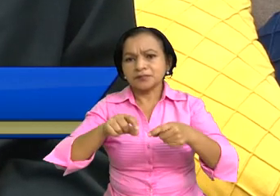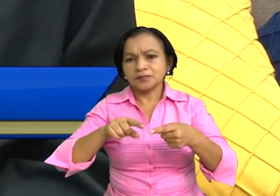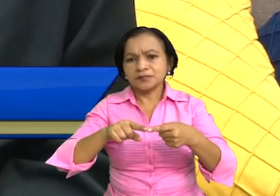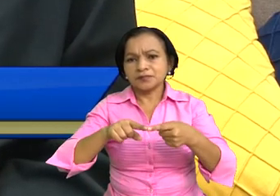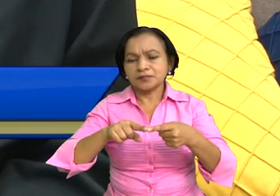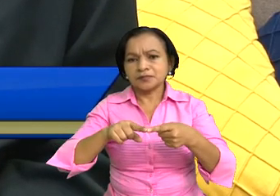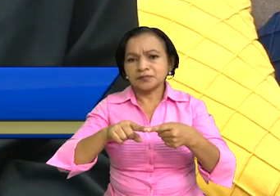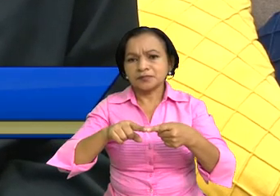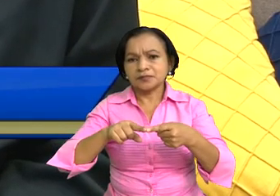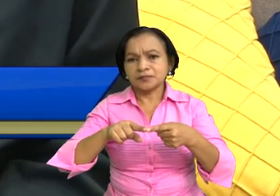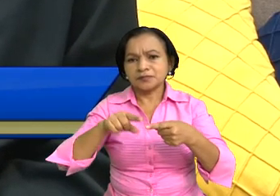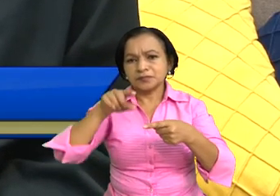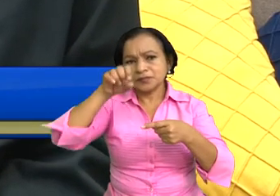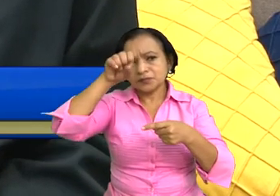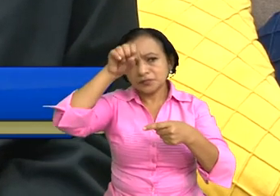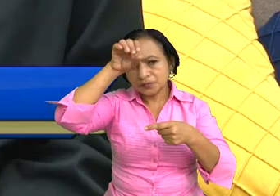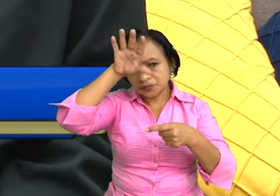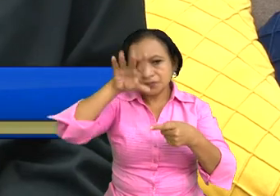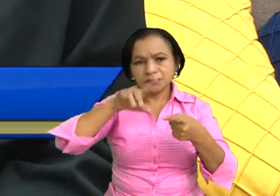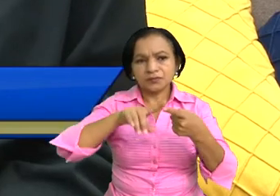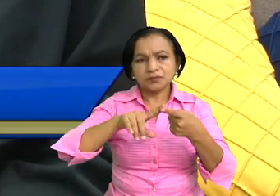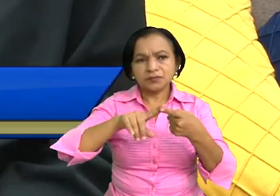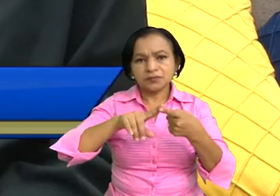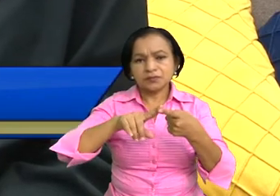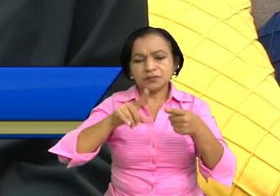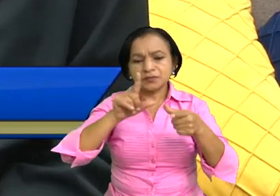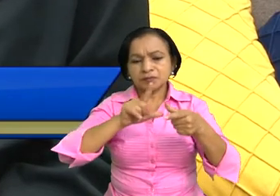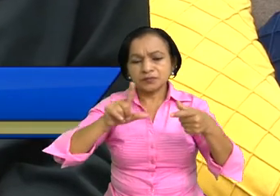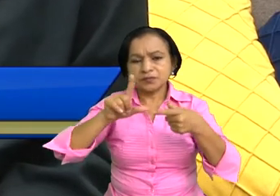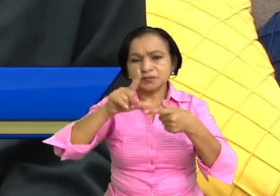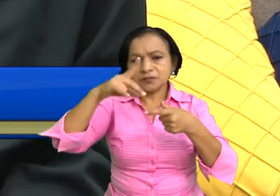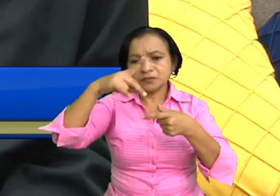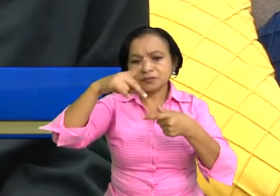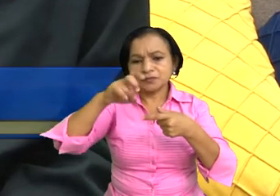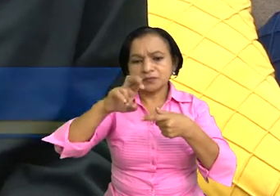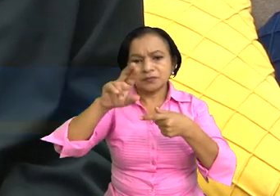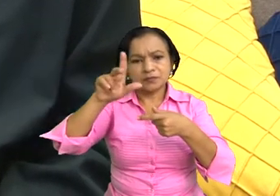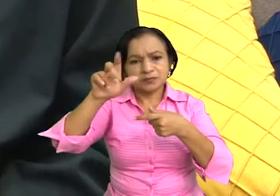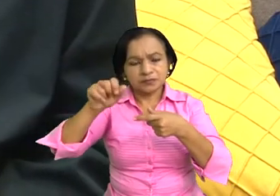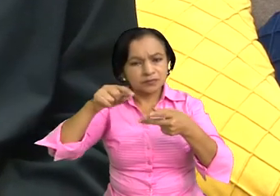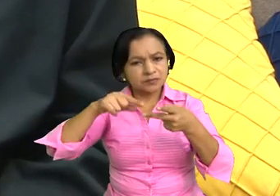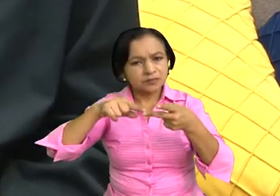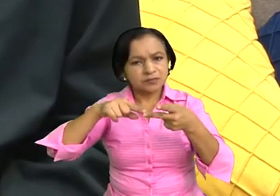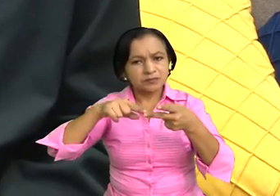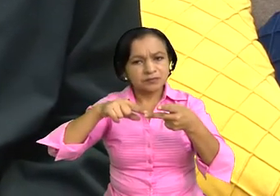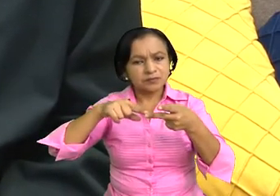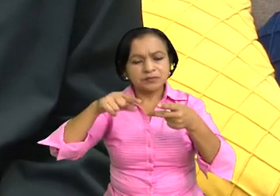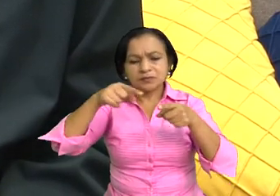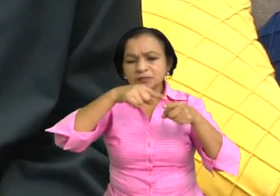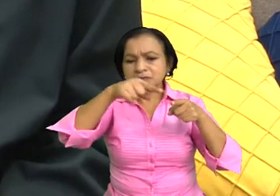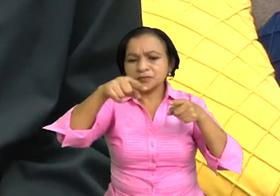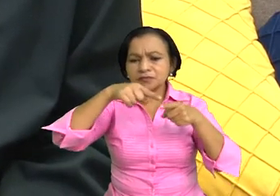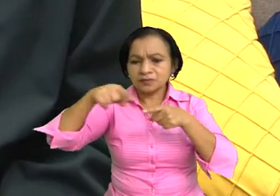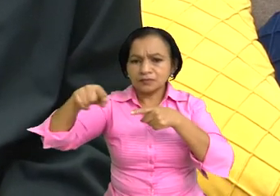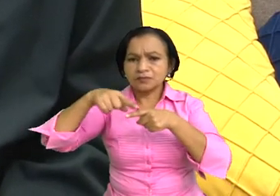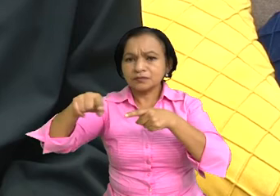al estadio de Ciuna, puedes llegar al estadio de Laguna de Perla, puedes llegar a los estadios de los municipios que se han